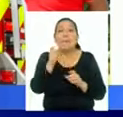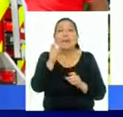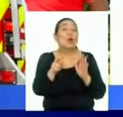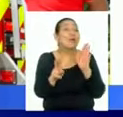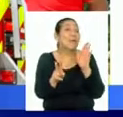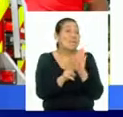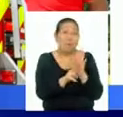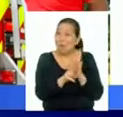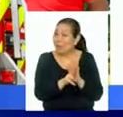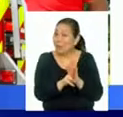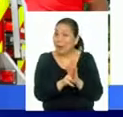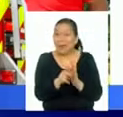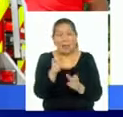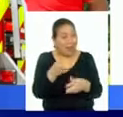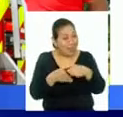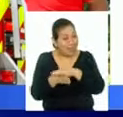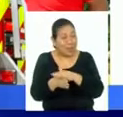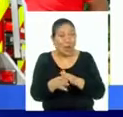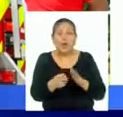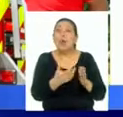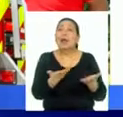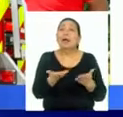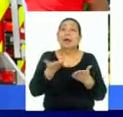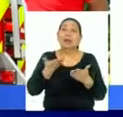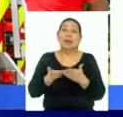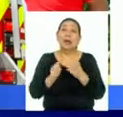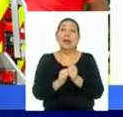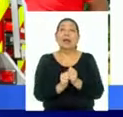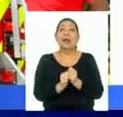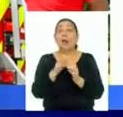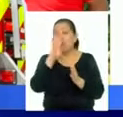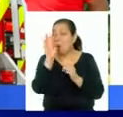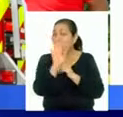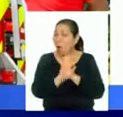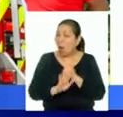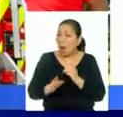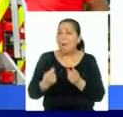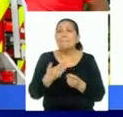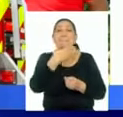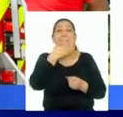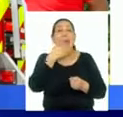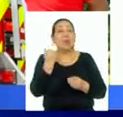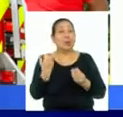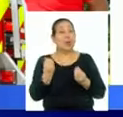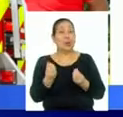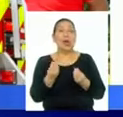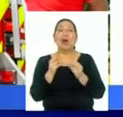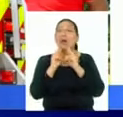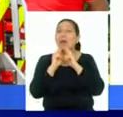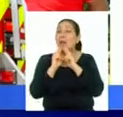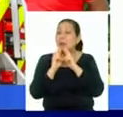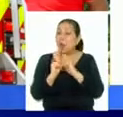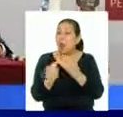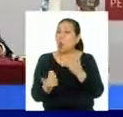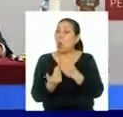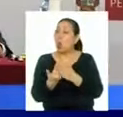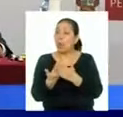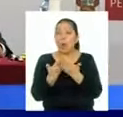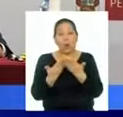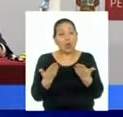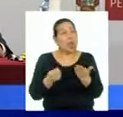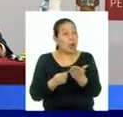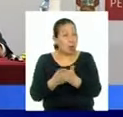voluntarios, además atendieron 40.862 emergencias a nivel nacional, mejoraron su capacidad de respuesta con nuevos